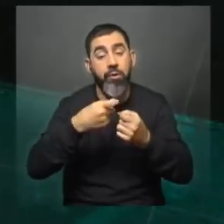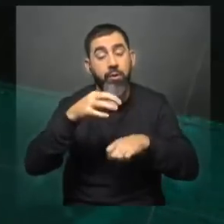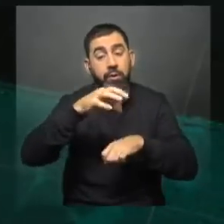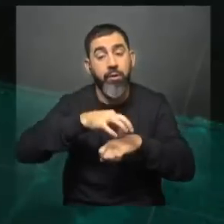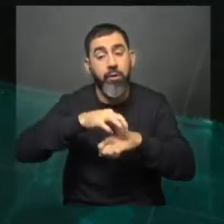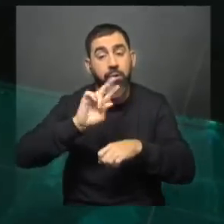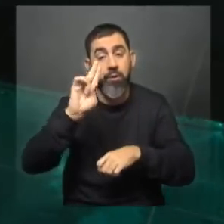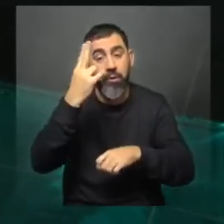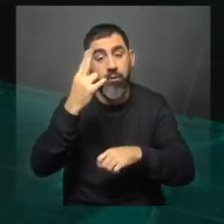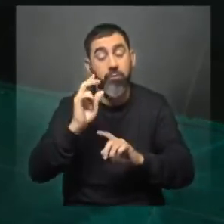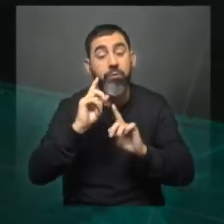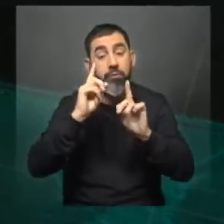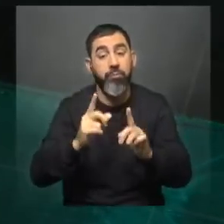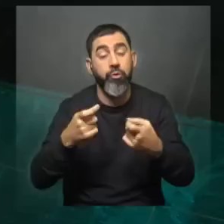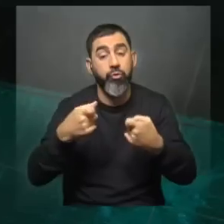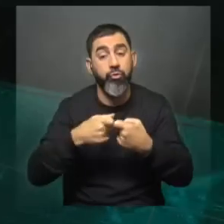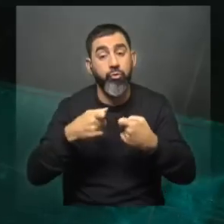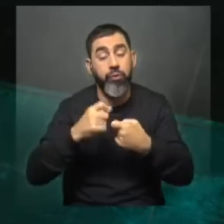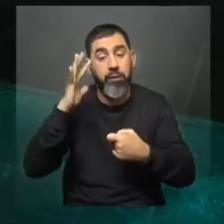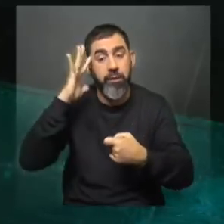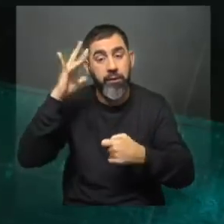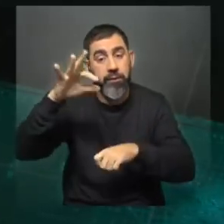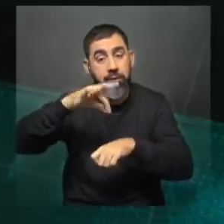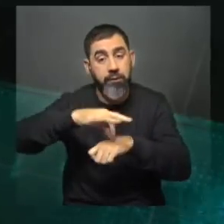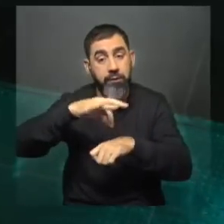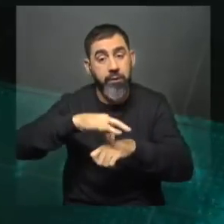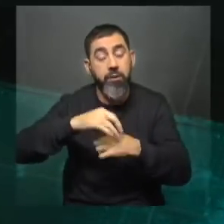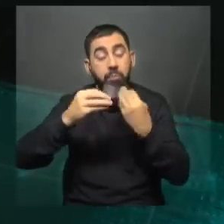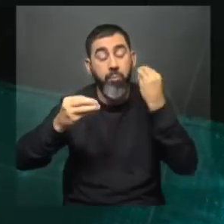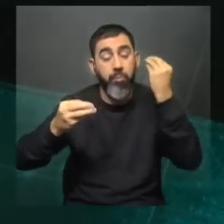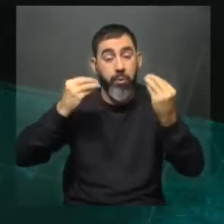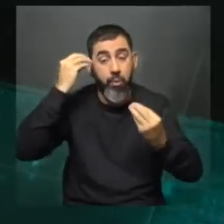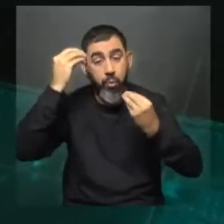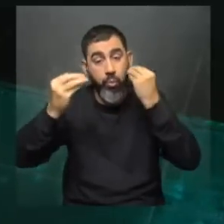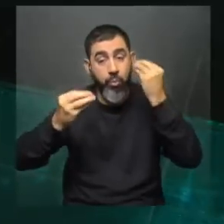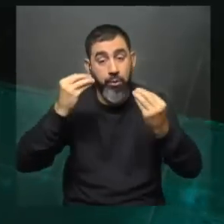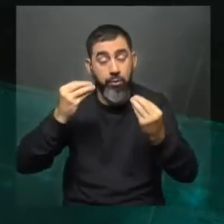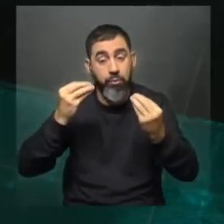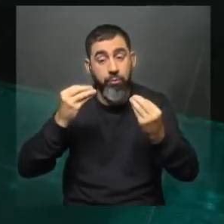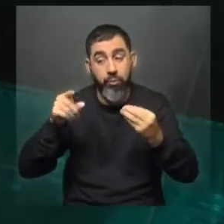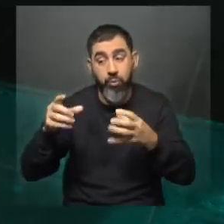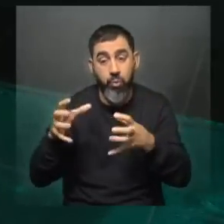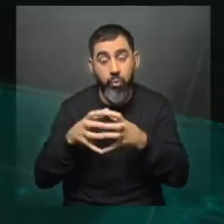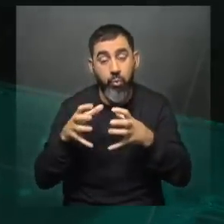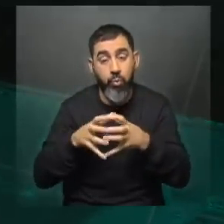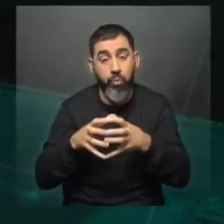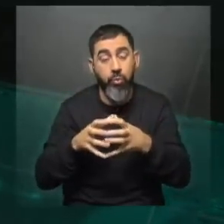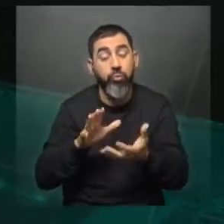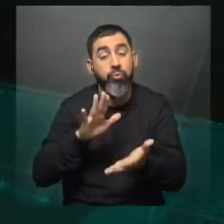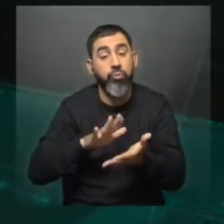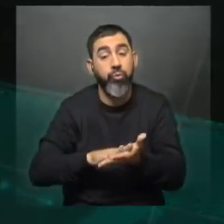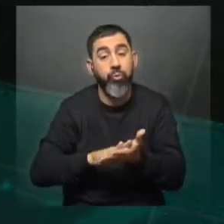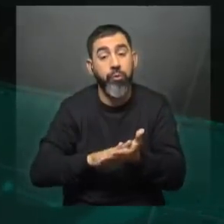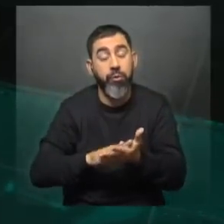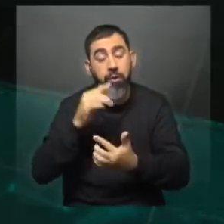del Uruguay y también a la sociedad de psiquiatría ante la preocupación manifestada por los profesionales en el